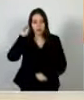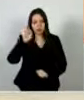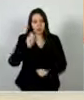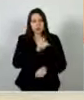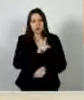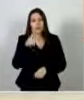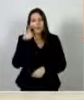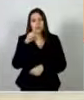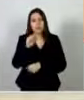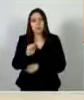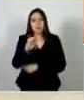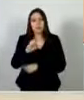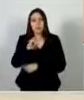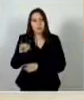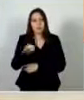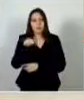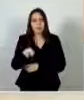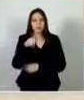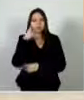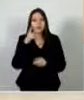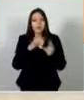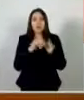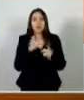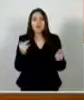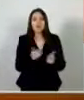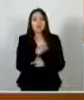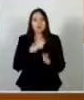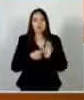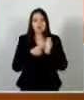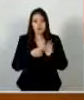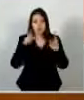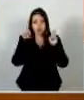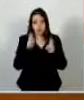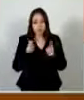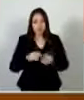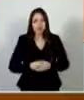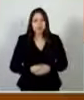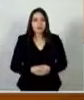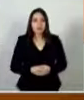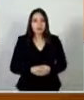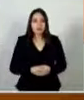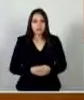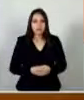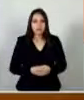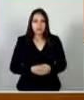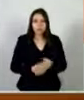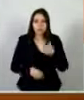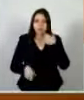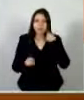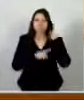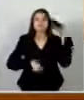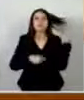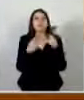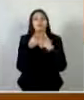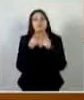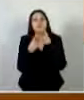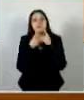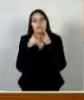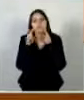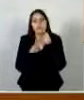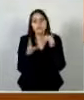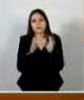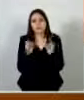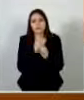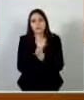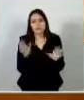que la Suprema Corte se pronuncie al respecto. Y esto, este debate, hay que decirlo de manera muy clara. Hoy no